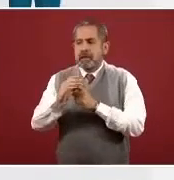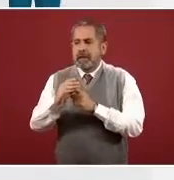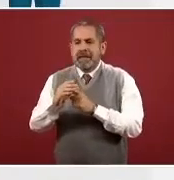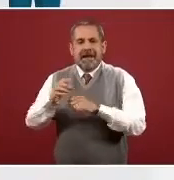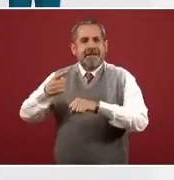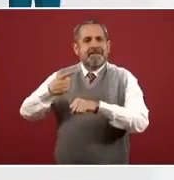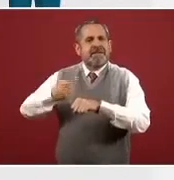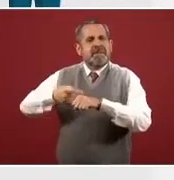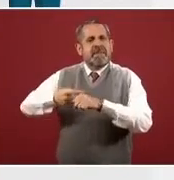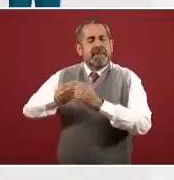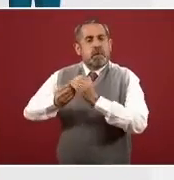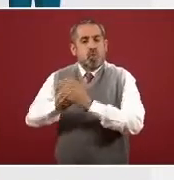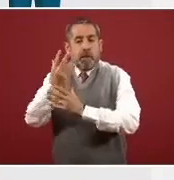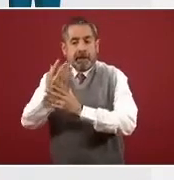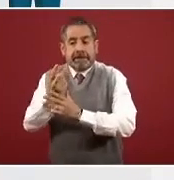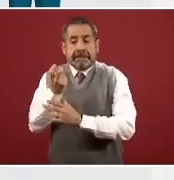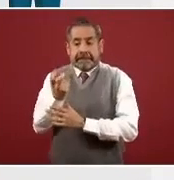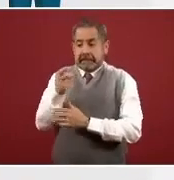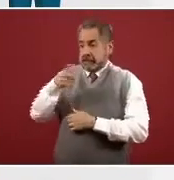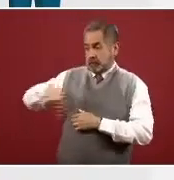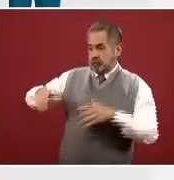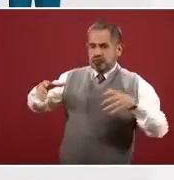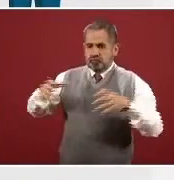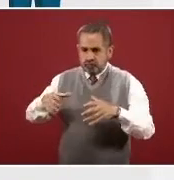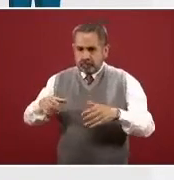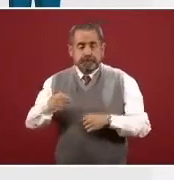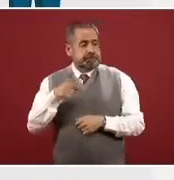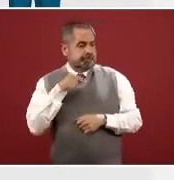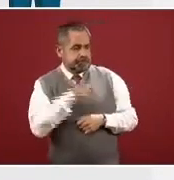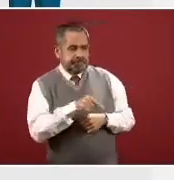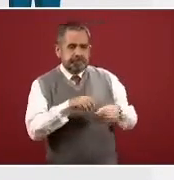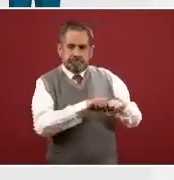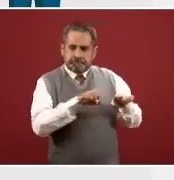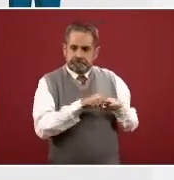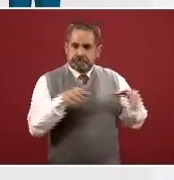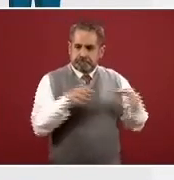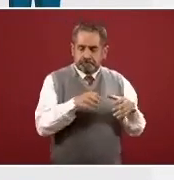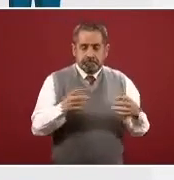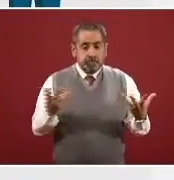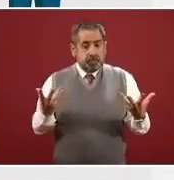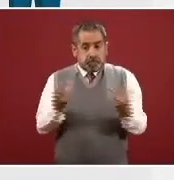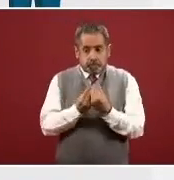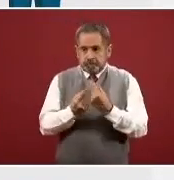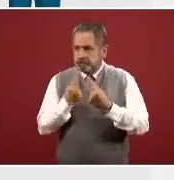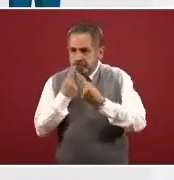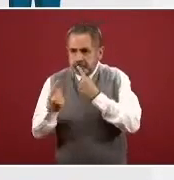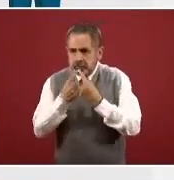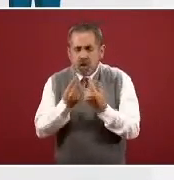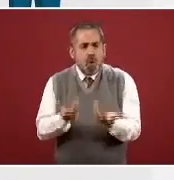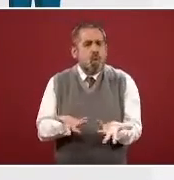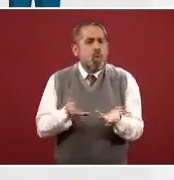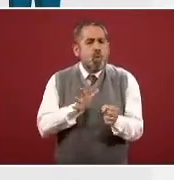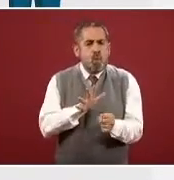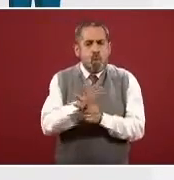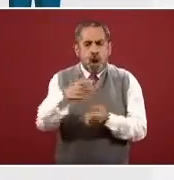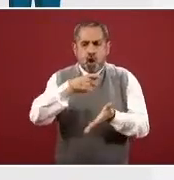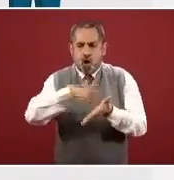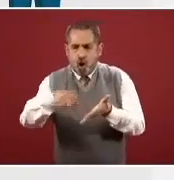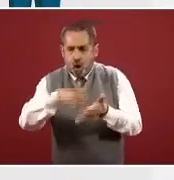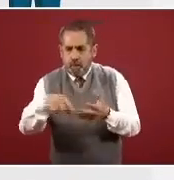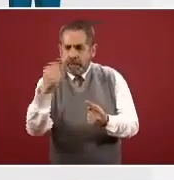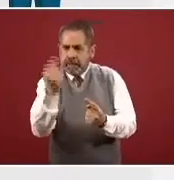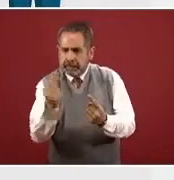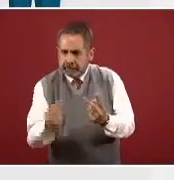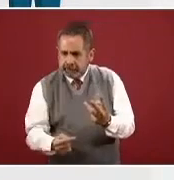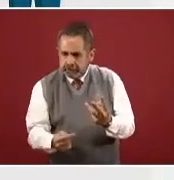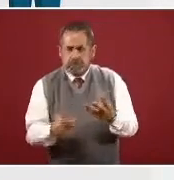ellos. Nosotros como equipo técnico definimos la lista de insumos, definimos esta metodología para calcular, y también